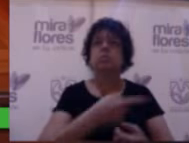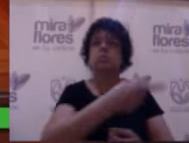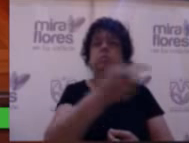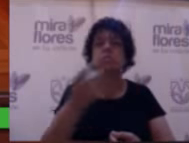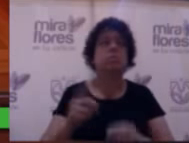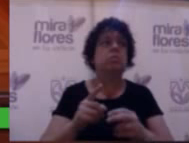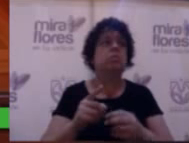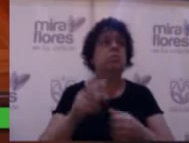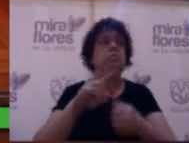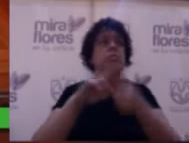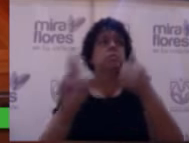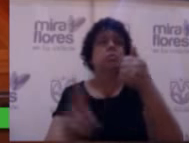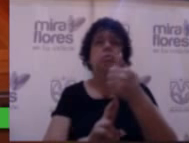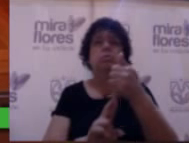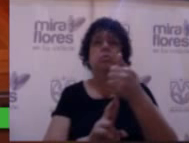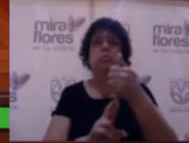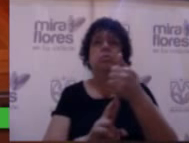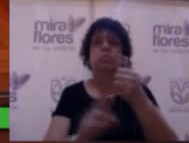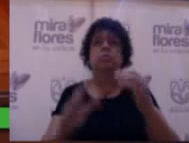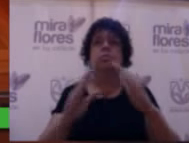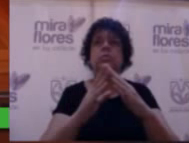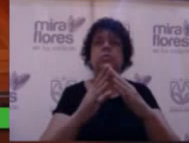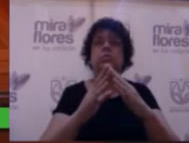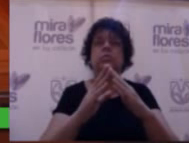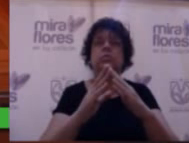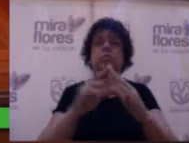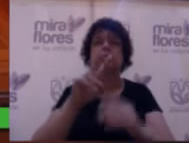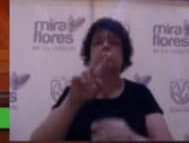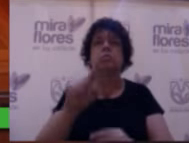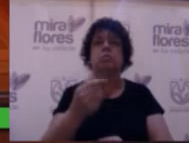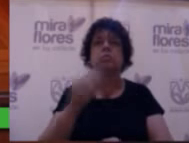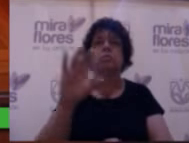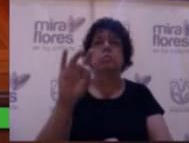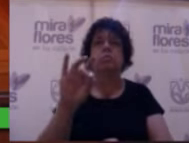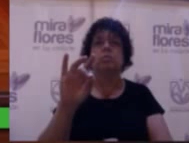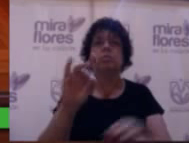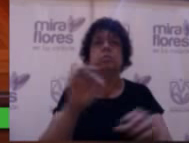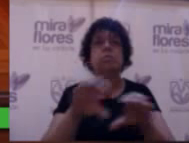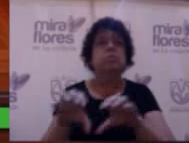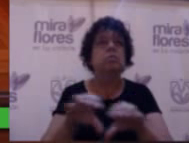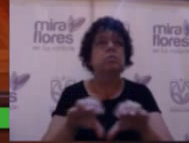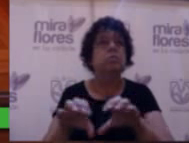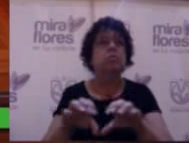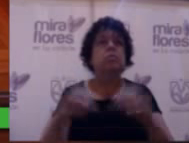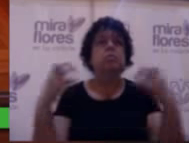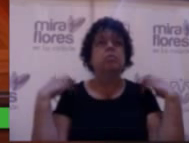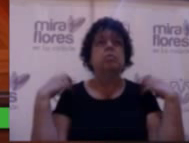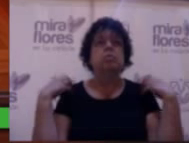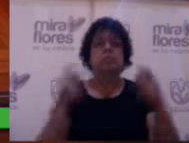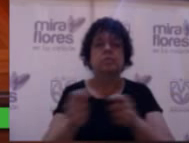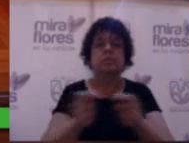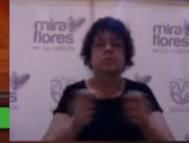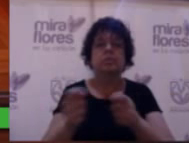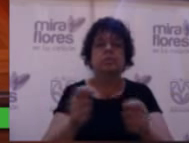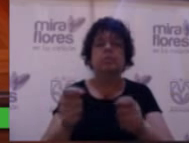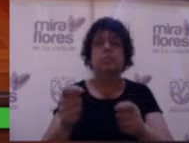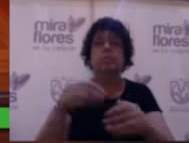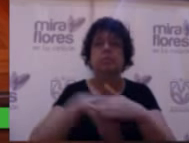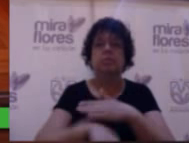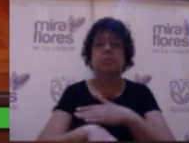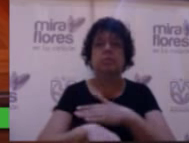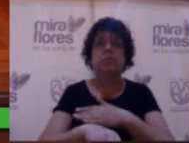para el Consejo Municipal Ejercicio 2017, elaborado por la Oficina de Control Interno, que fue remitido a